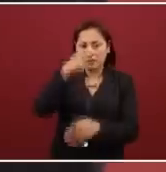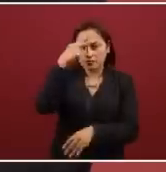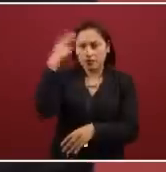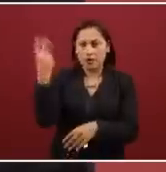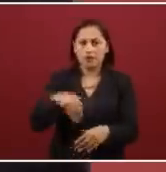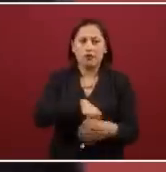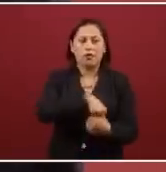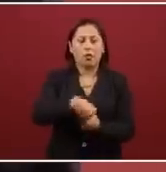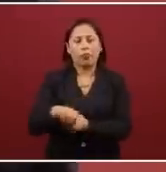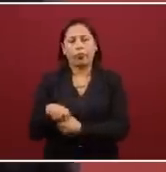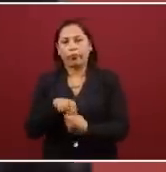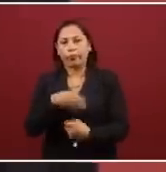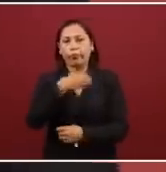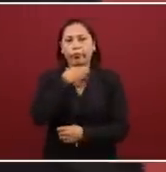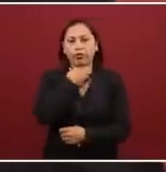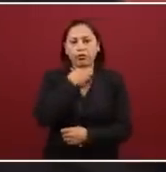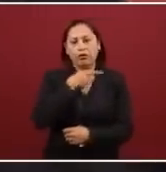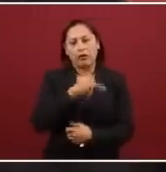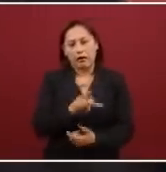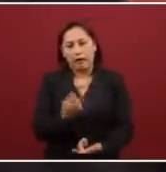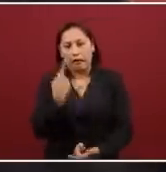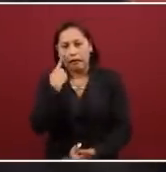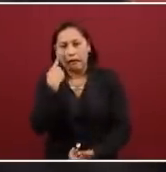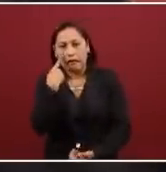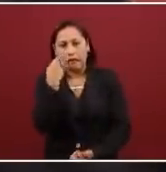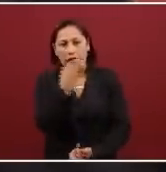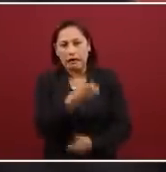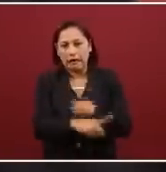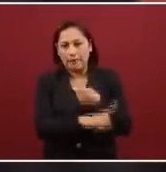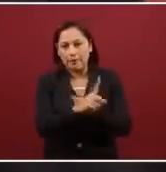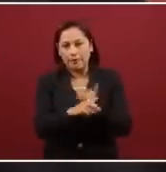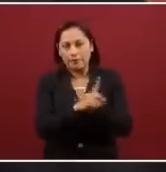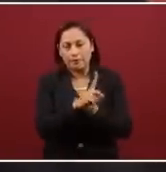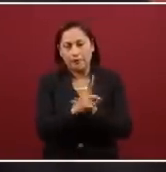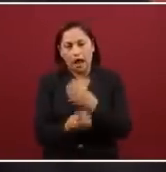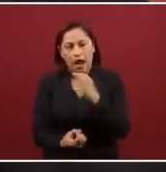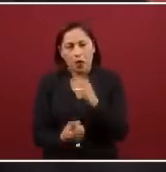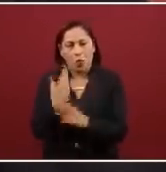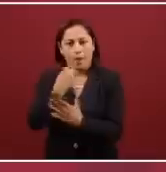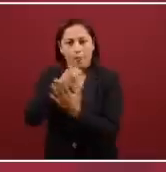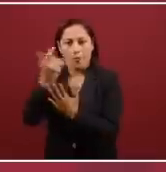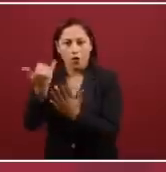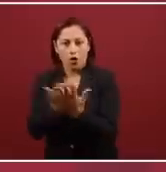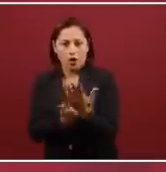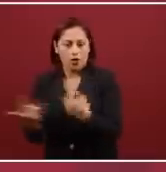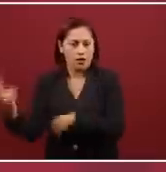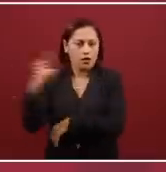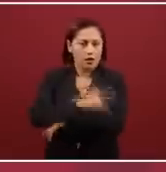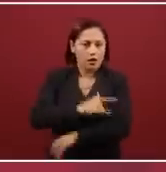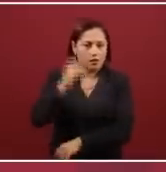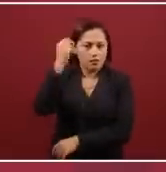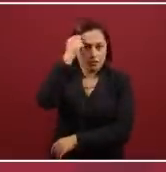el que se construyera el aeropuerto de Texcoco. Una maniobra perversa.